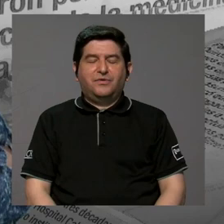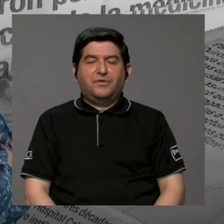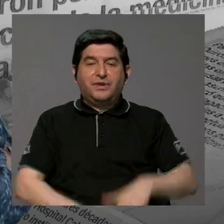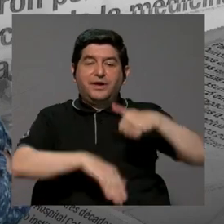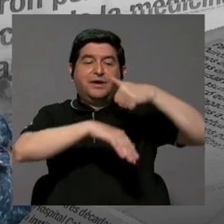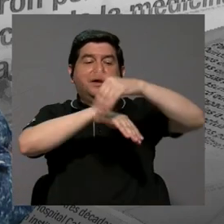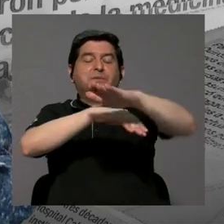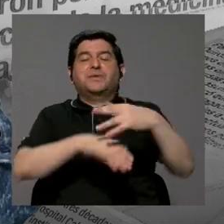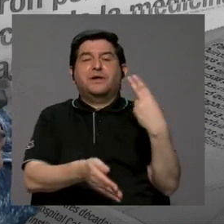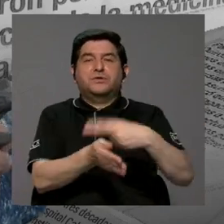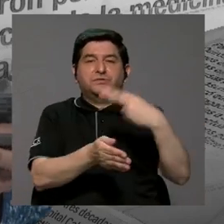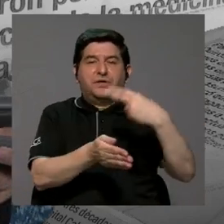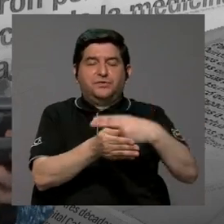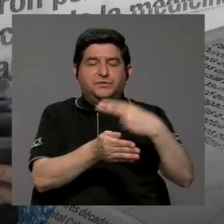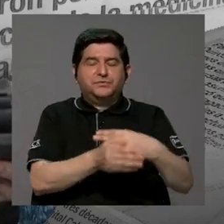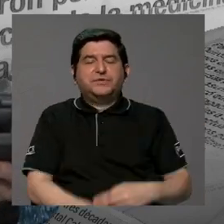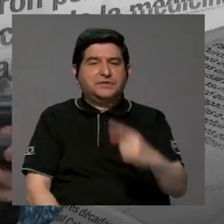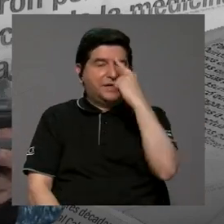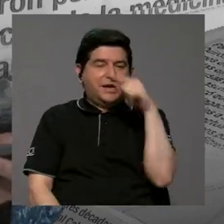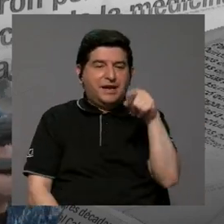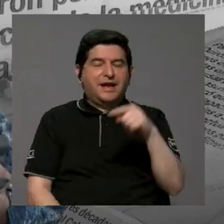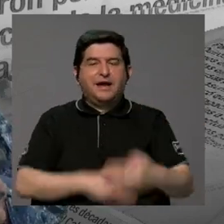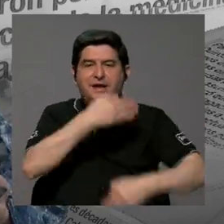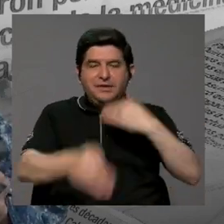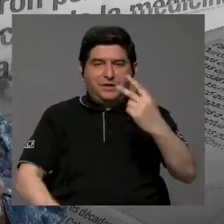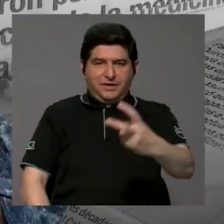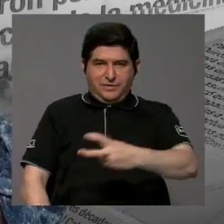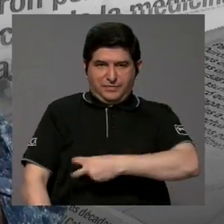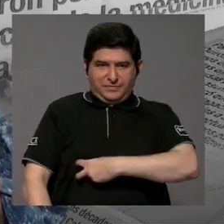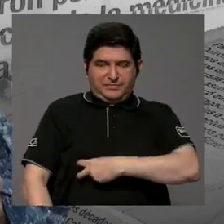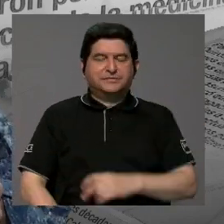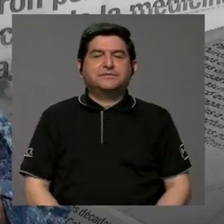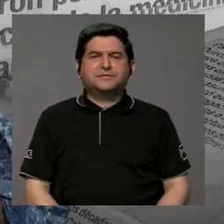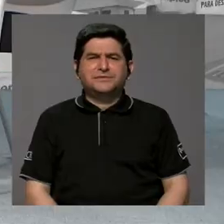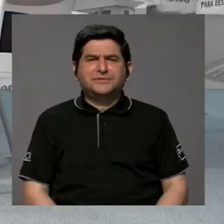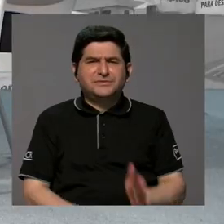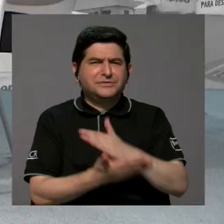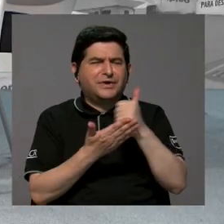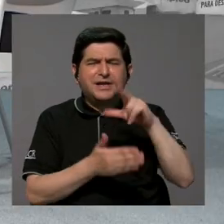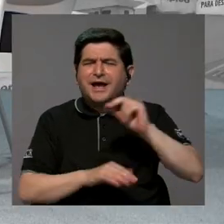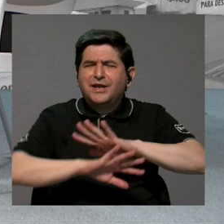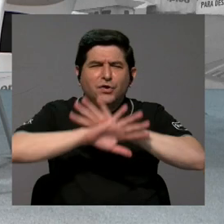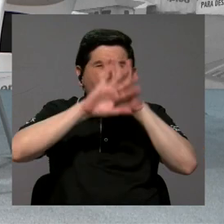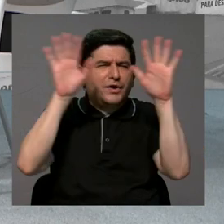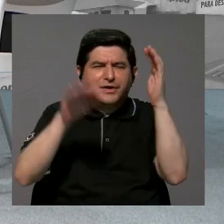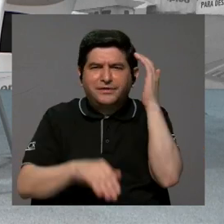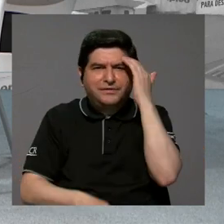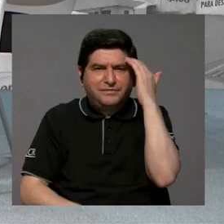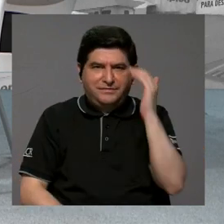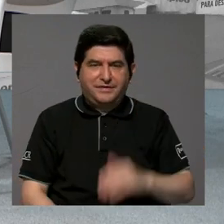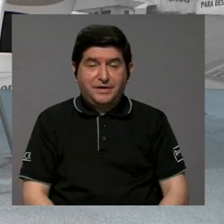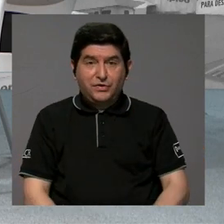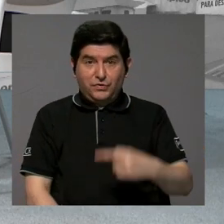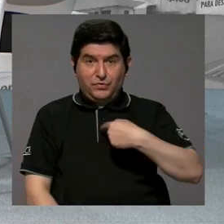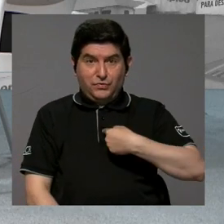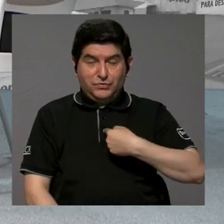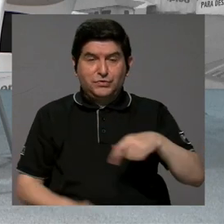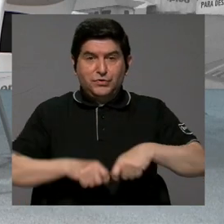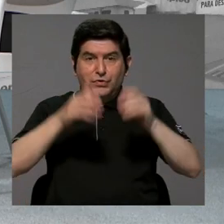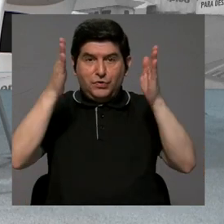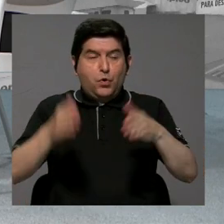trasplantados al Hospital Calderón. Mire, hay algo que no me queda como claro, es porque yo